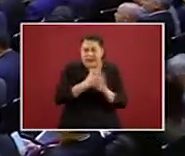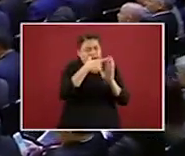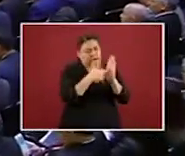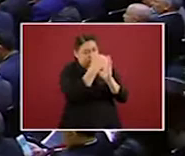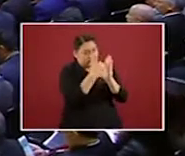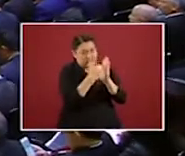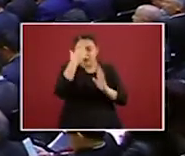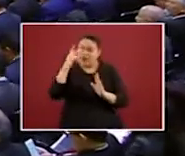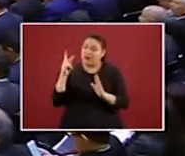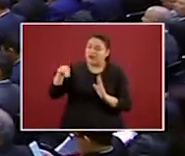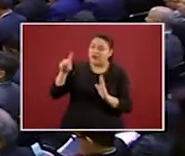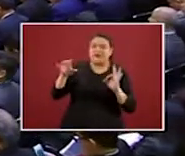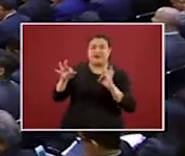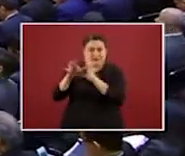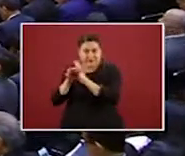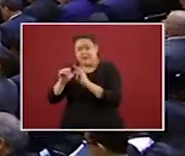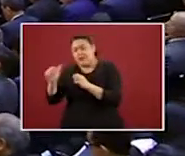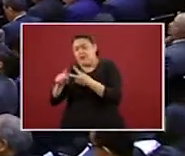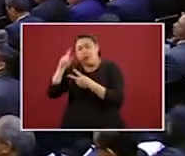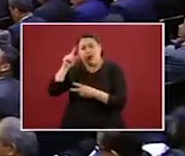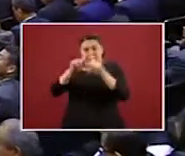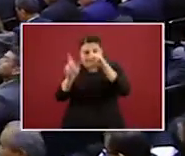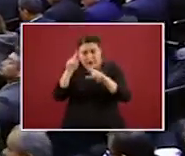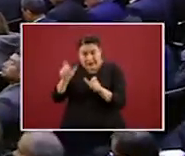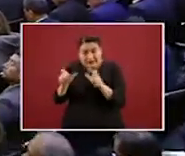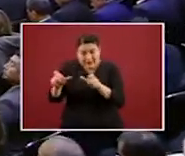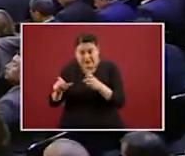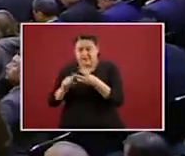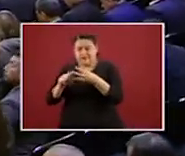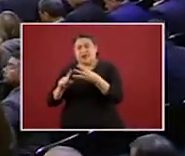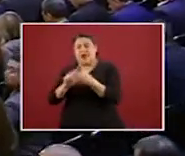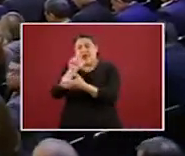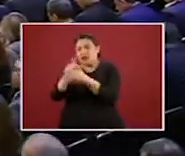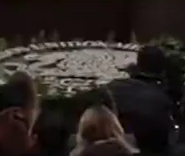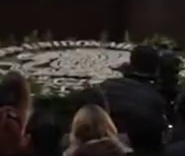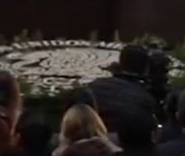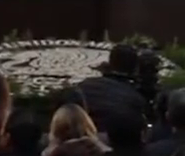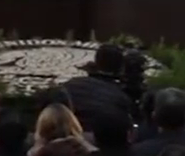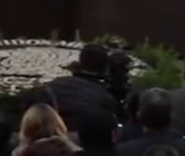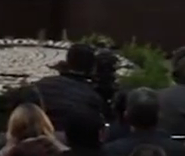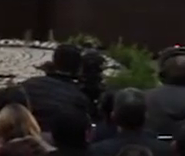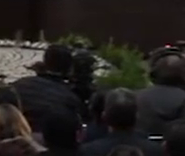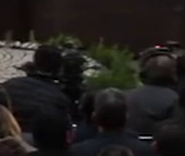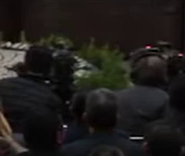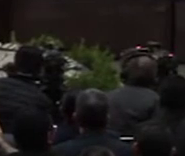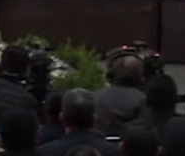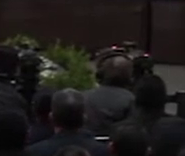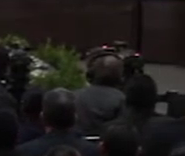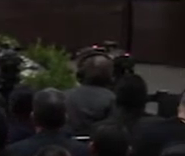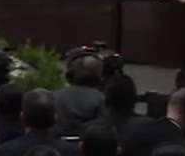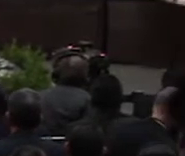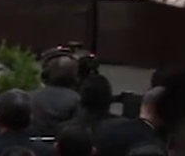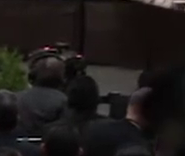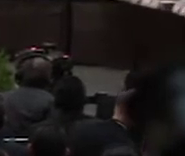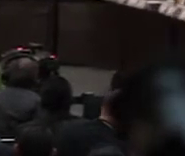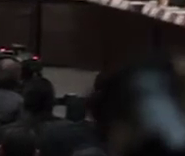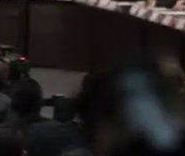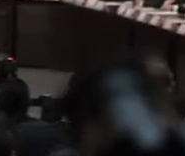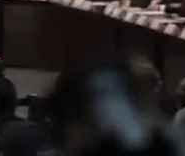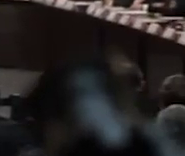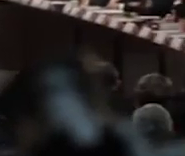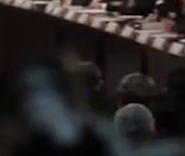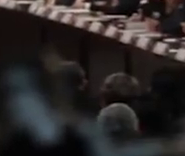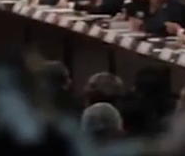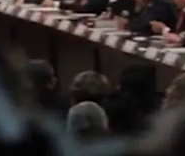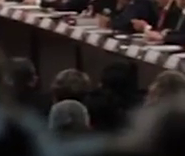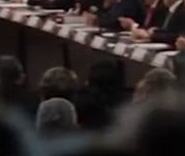ejecutan con las entidades y municipios en favor de la seguridad pública nacional como parte del evento se tomó protesta a los nuevos miembros del